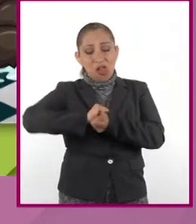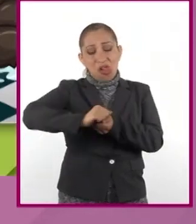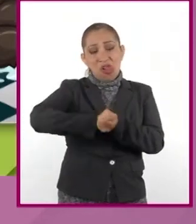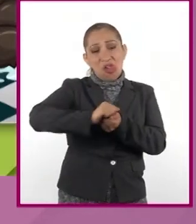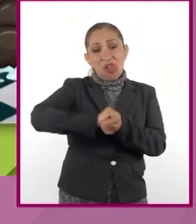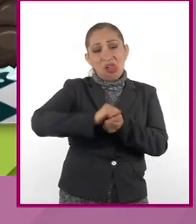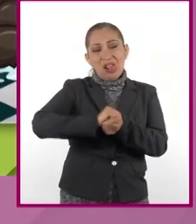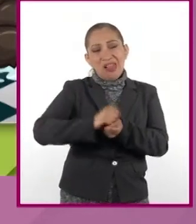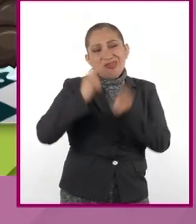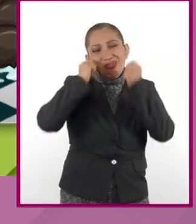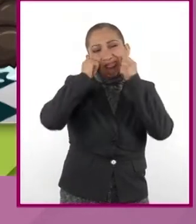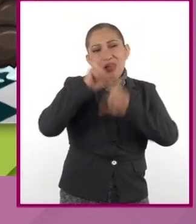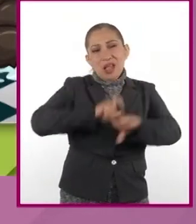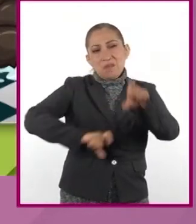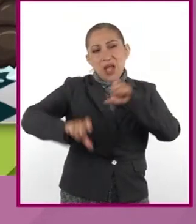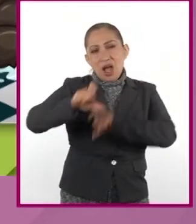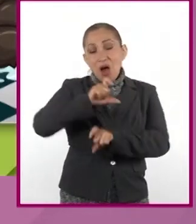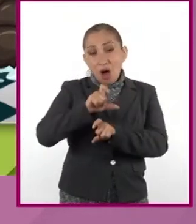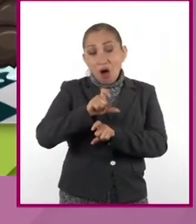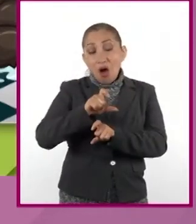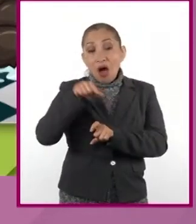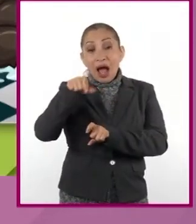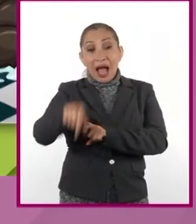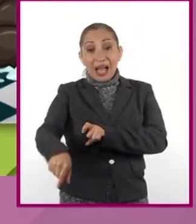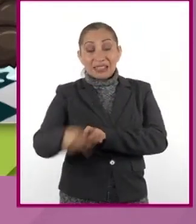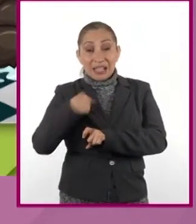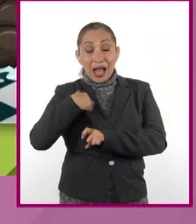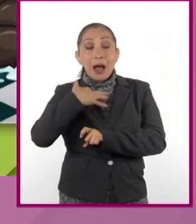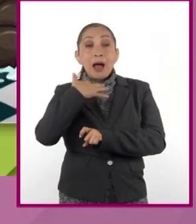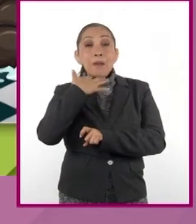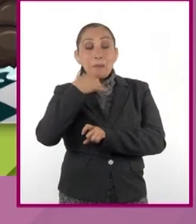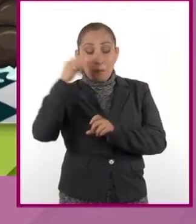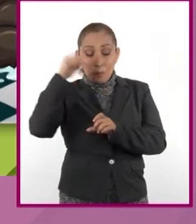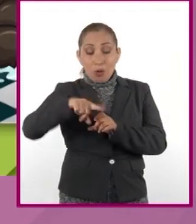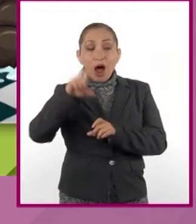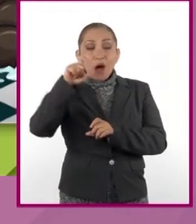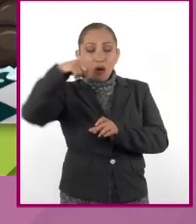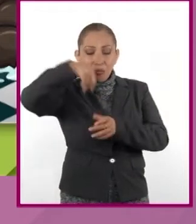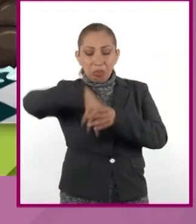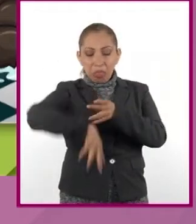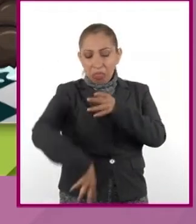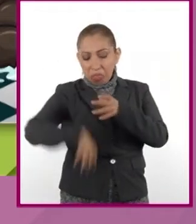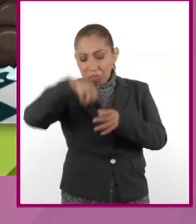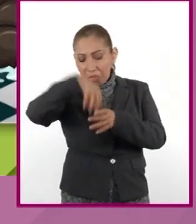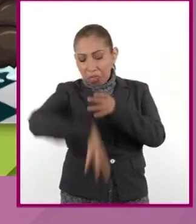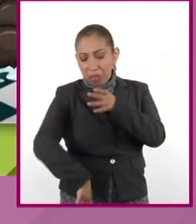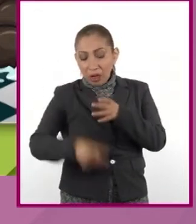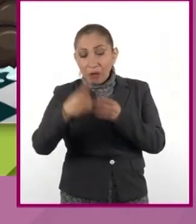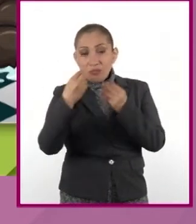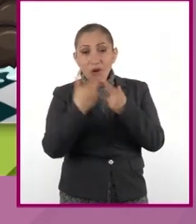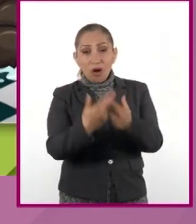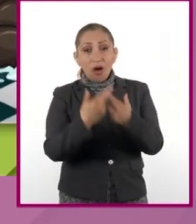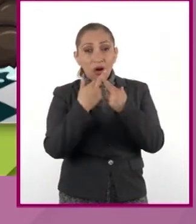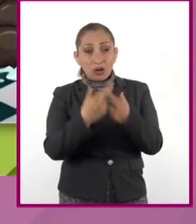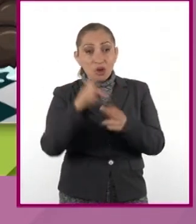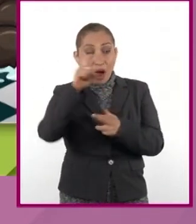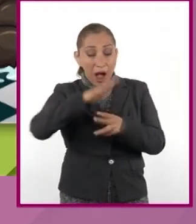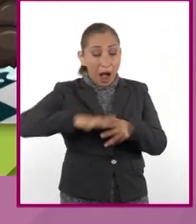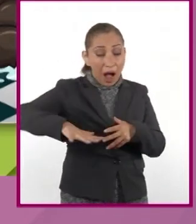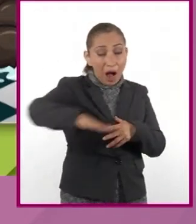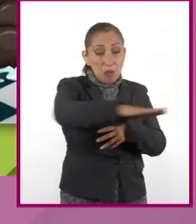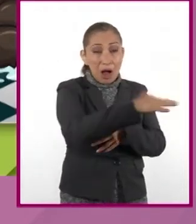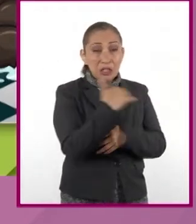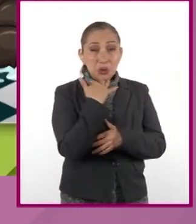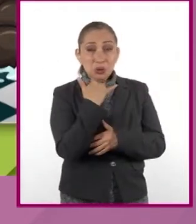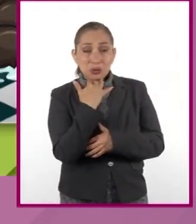no biodegradable. Dicha descarga de residuos en el ambiente deriva en un exceso de nutrientes en los cuerpos de agua,